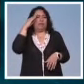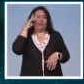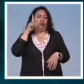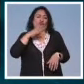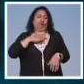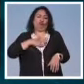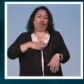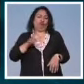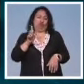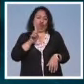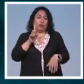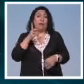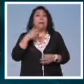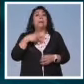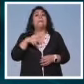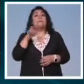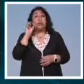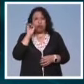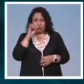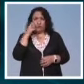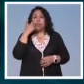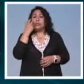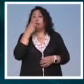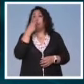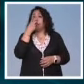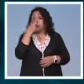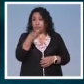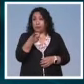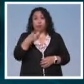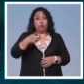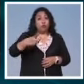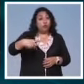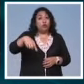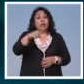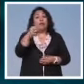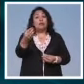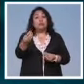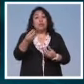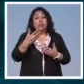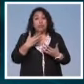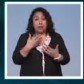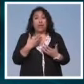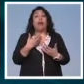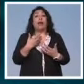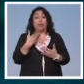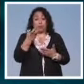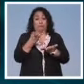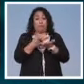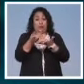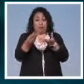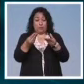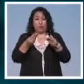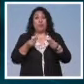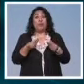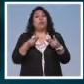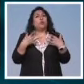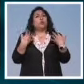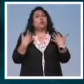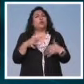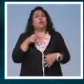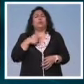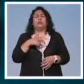lo merezco, pero sí les quiero decir que ustedes me han dado con este premio una